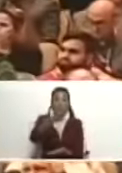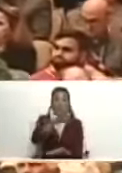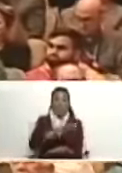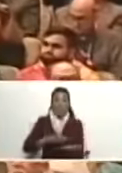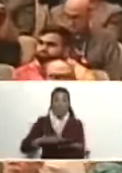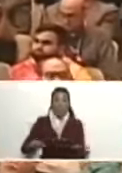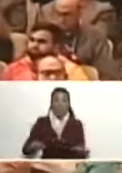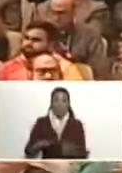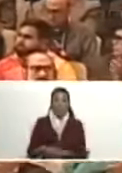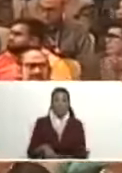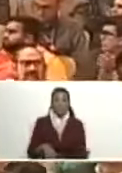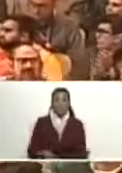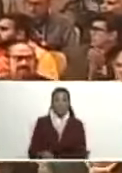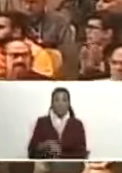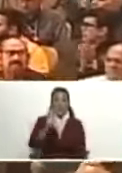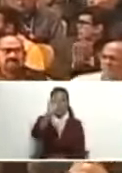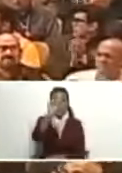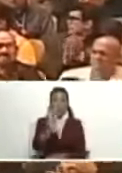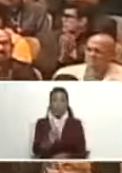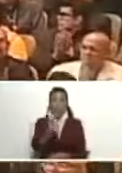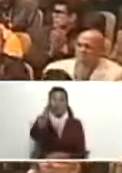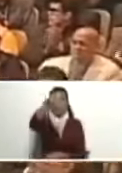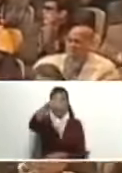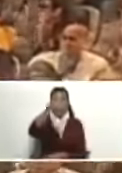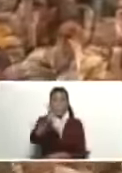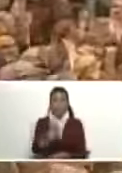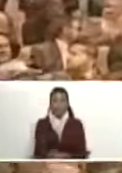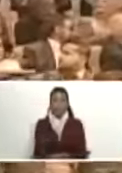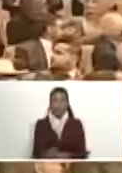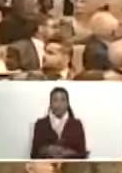de norte a sur, de este a oeste,